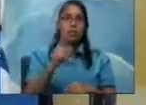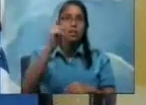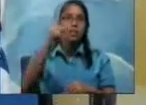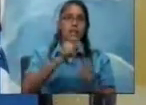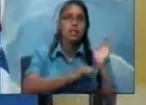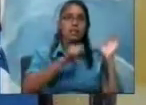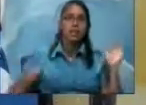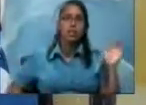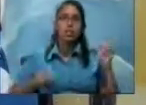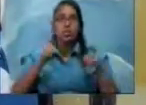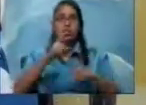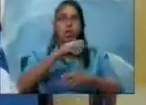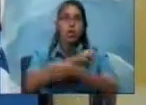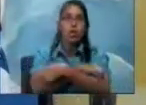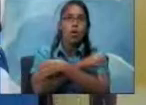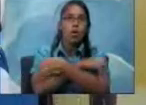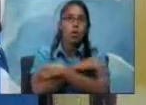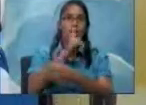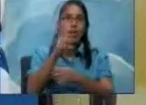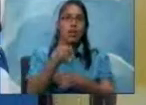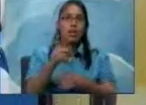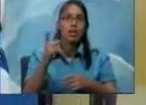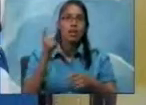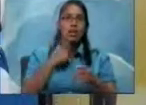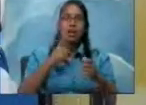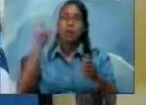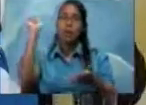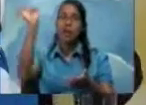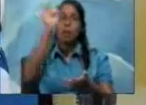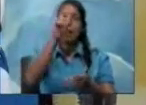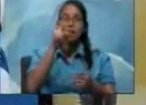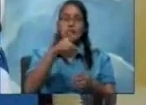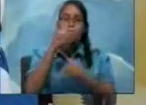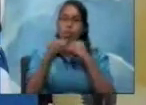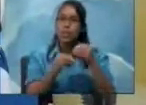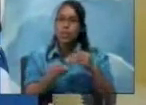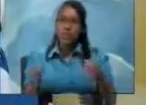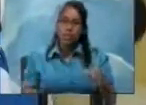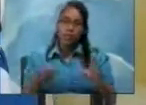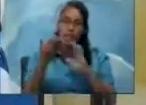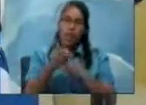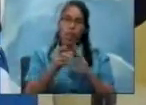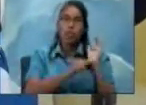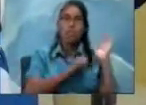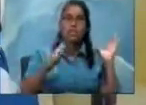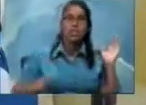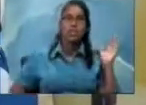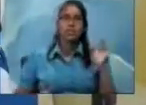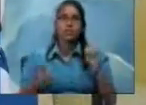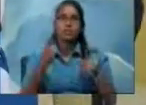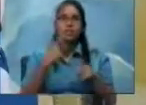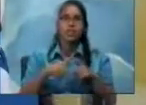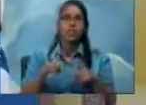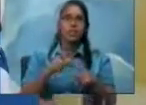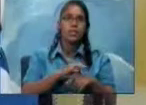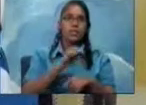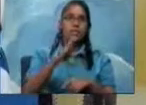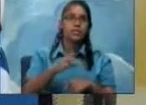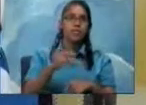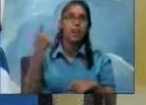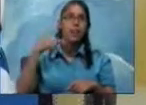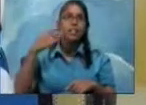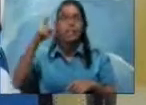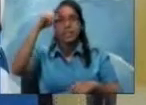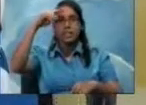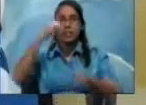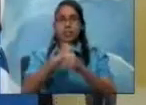señor sus ovejas las campañas que usted hace se entregaron al señor no que es un borracho déjelo quieto hay que